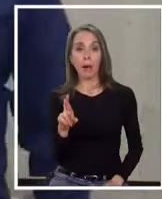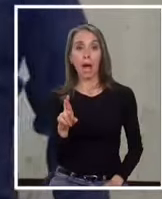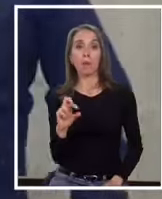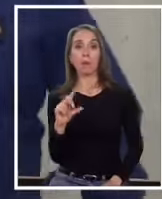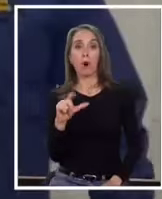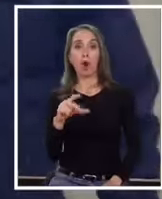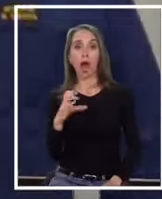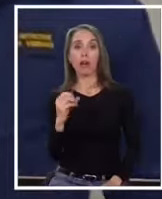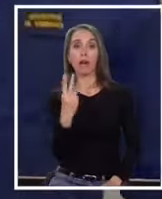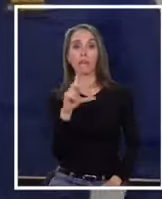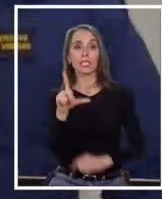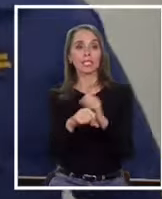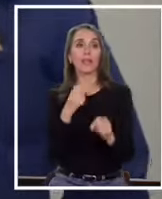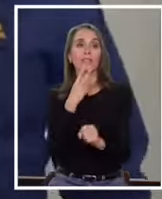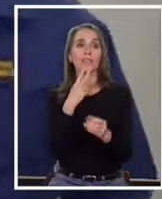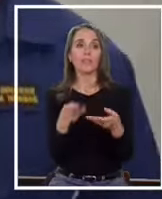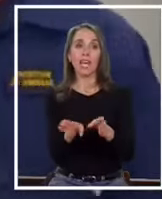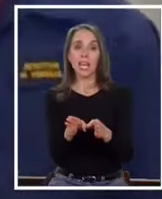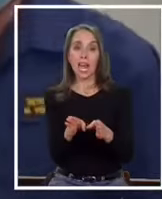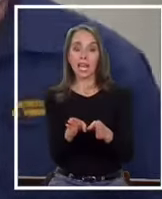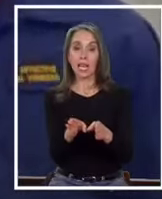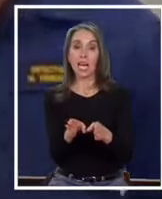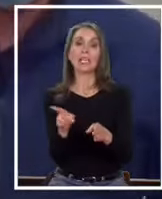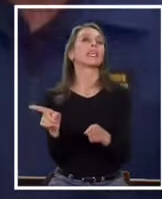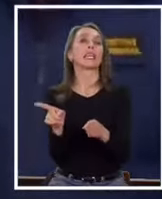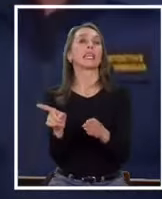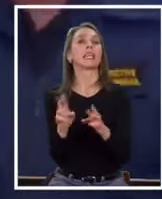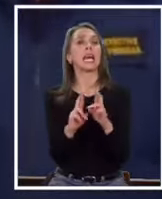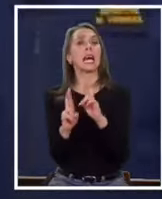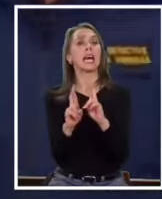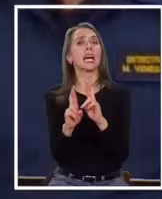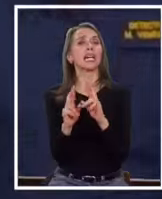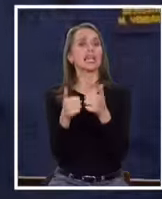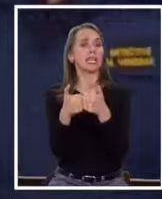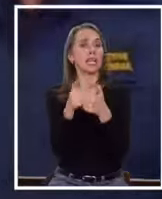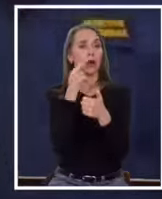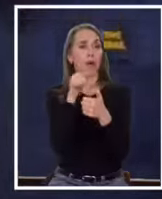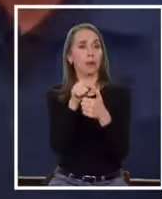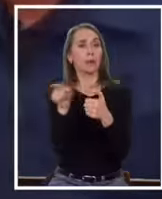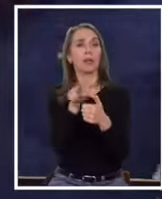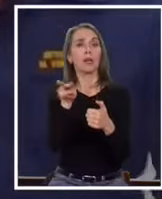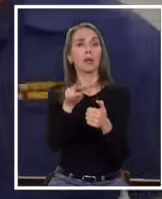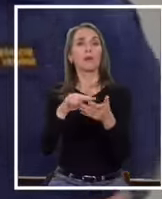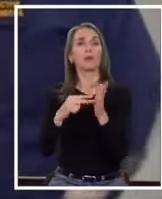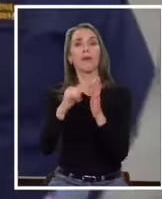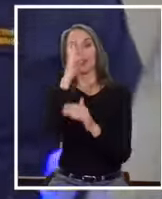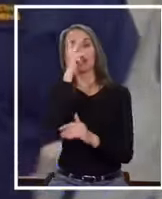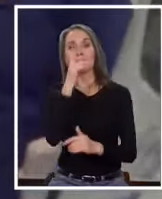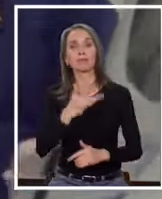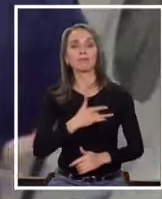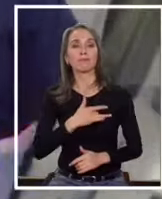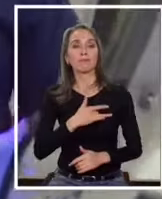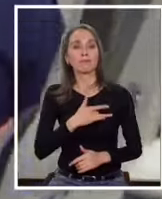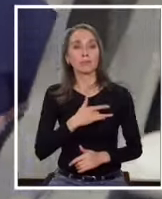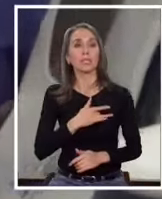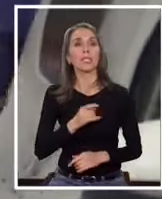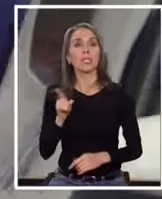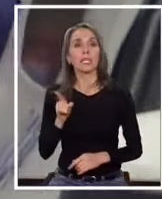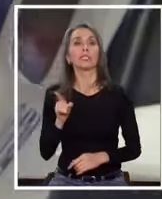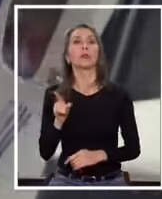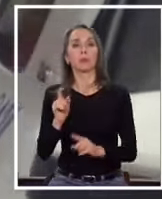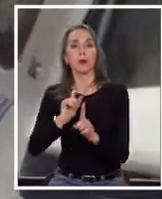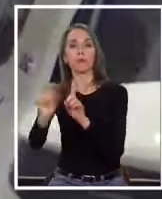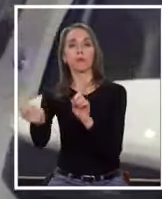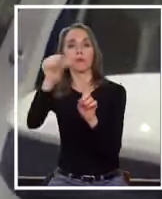27 años, también en situación de calle. Mantenía una relación con la víctima, con quien tenía problemas sentimentales. Al parecer fue motivo del